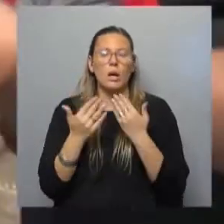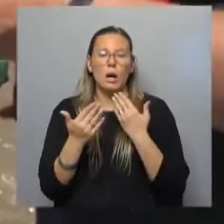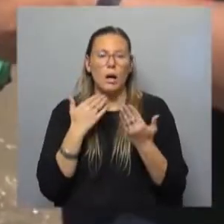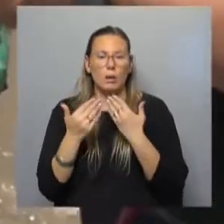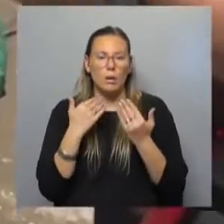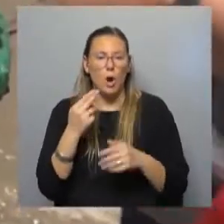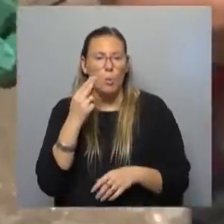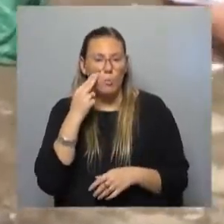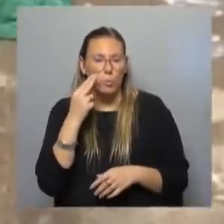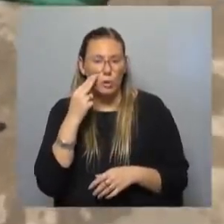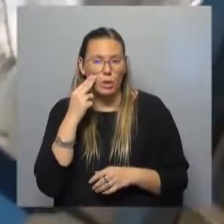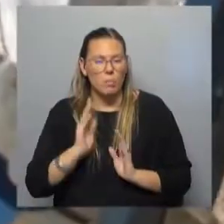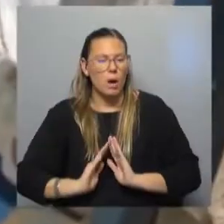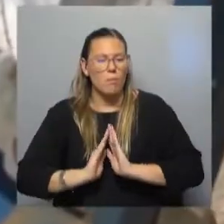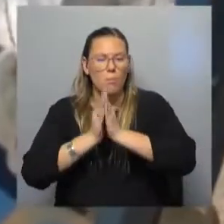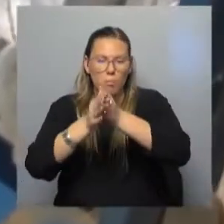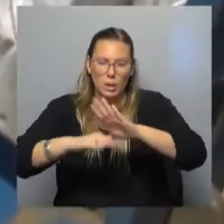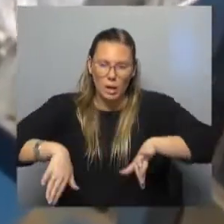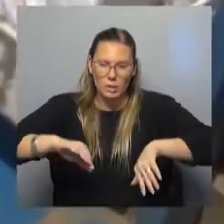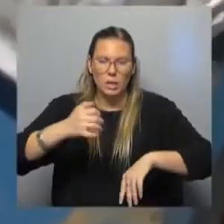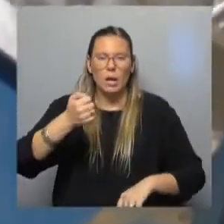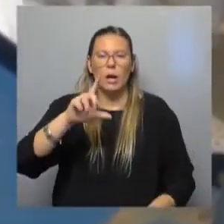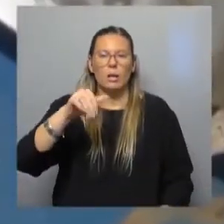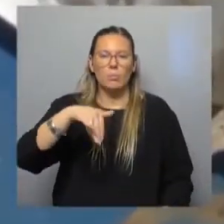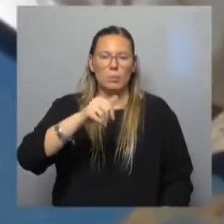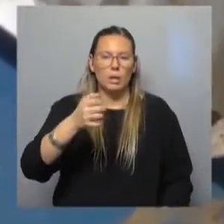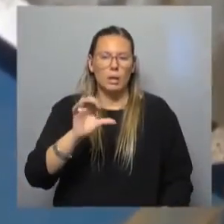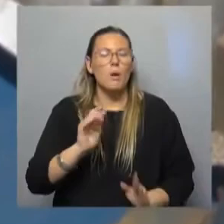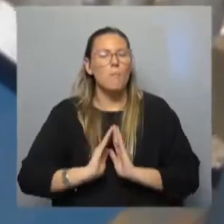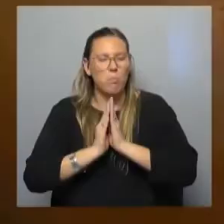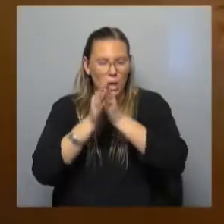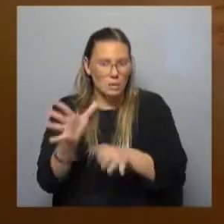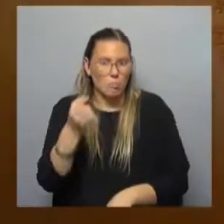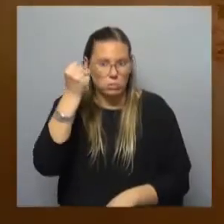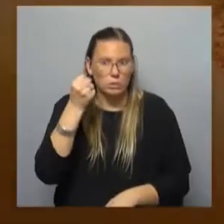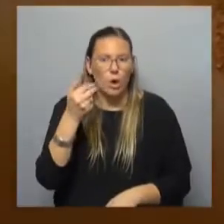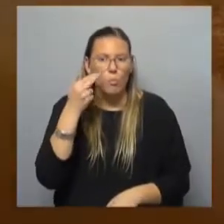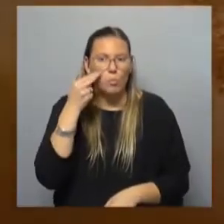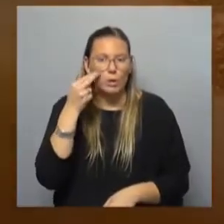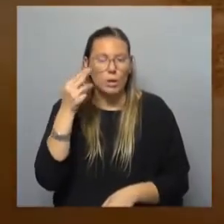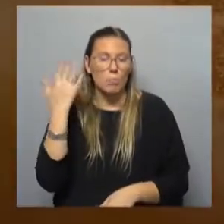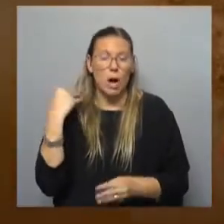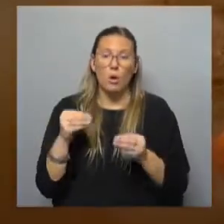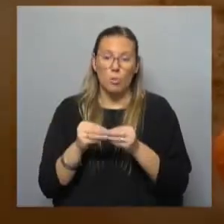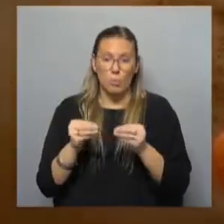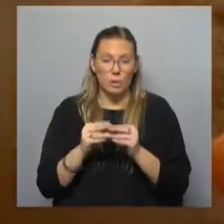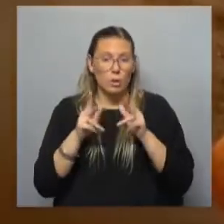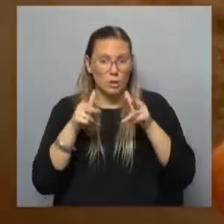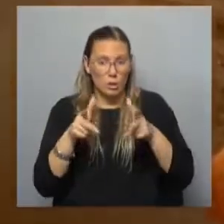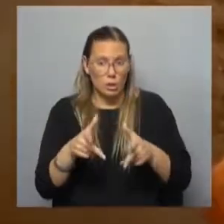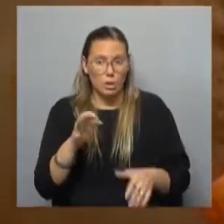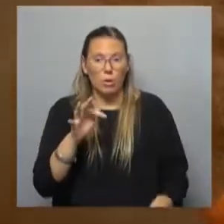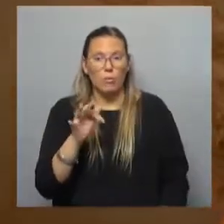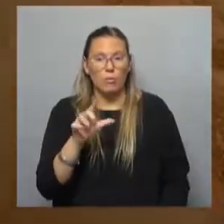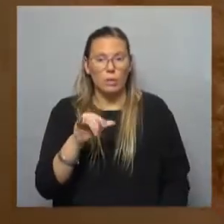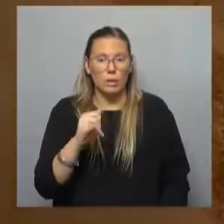del problema de las playas. Las almejas son capturadas en las playas y los problemas que dijeron mis colegas Ofelia